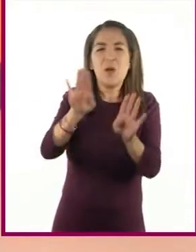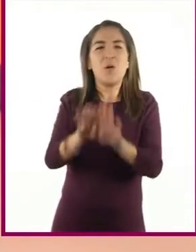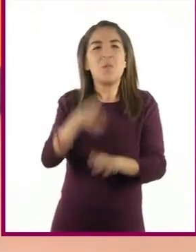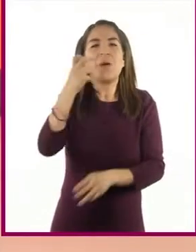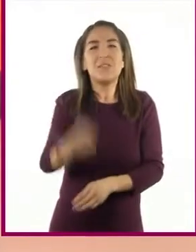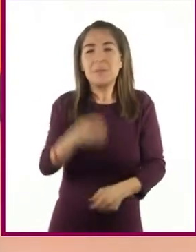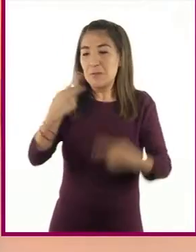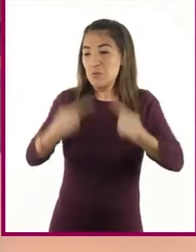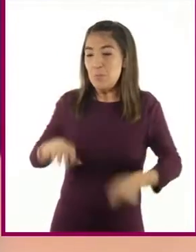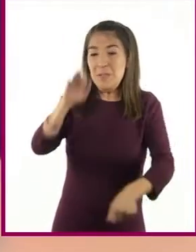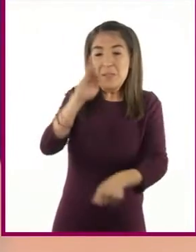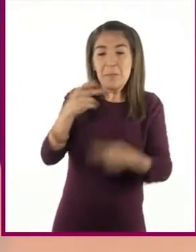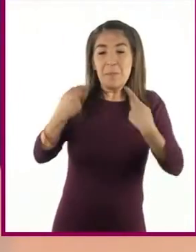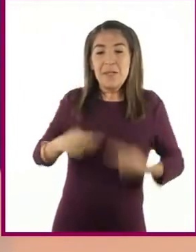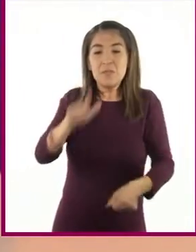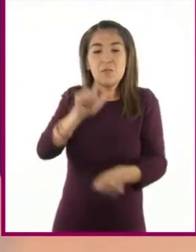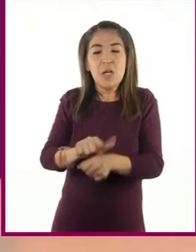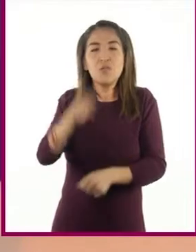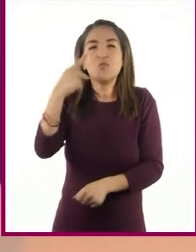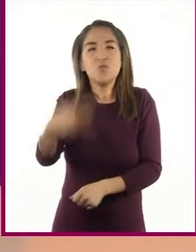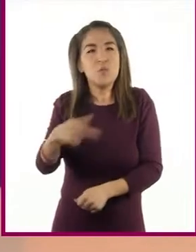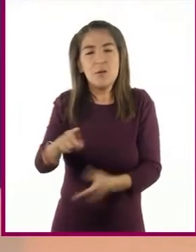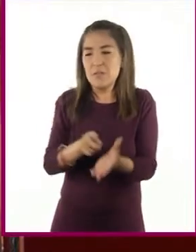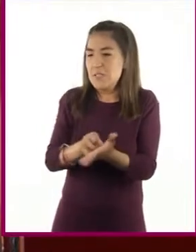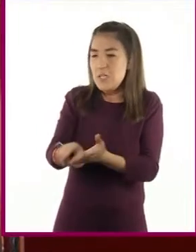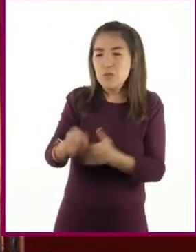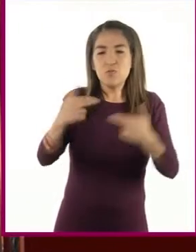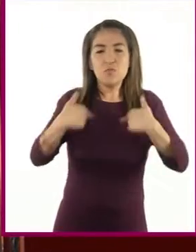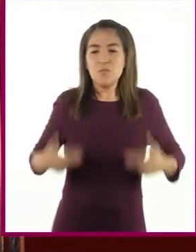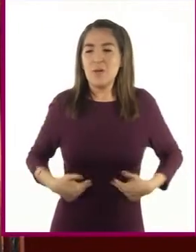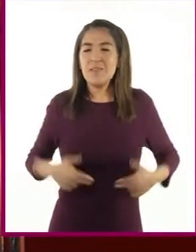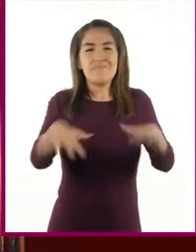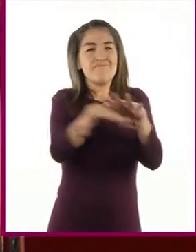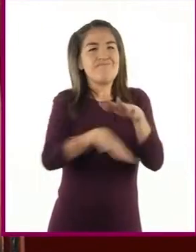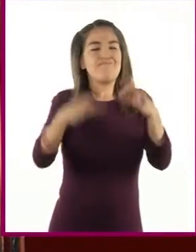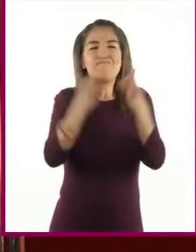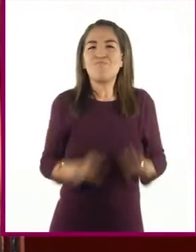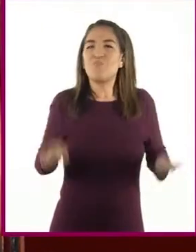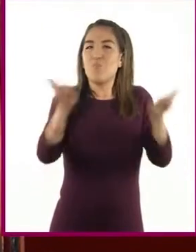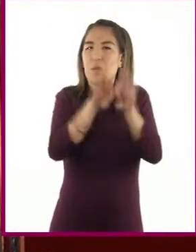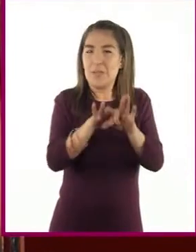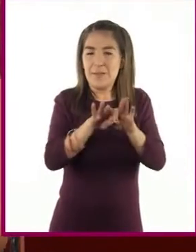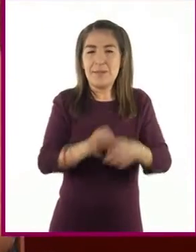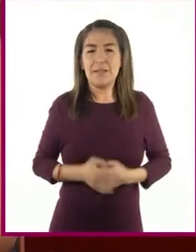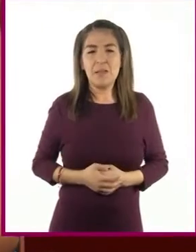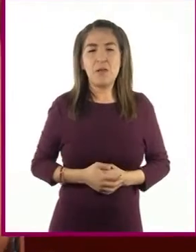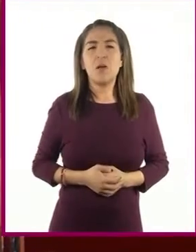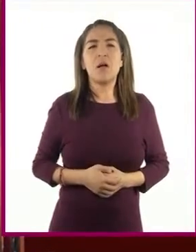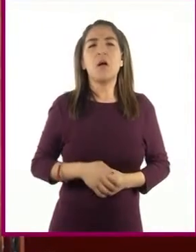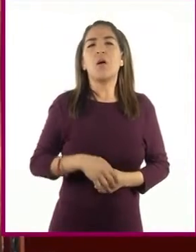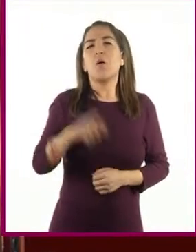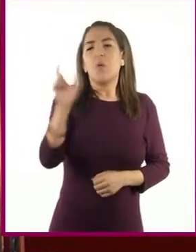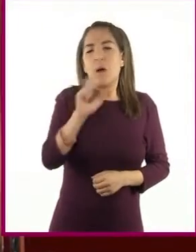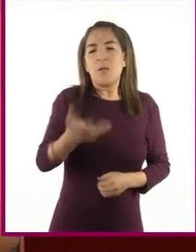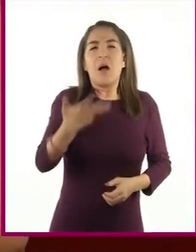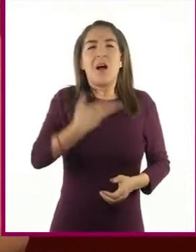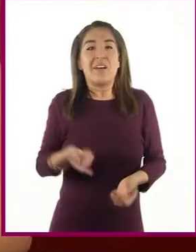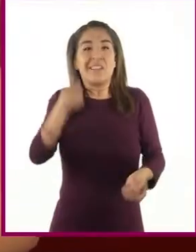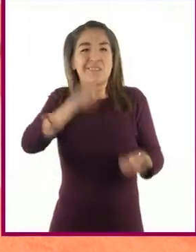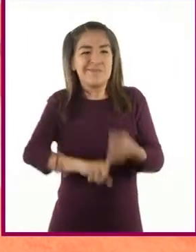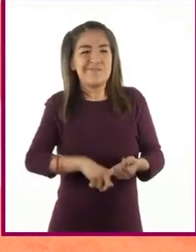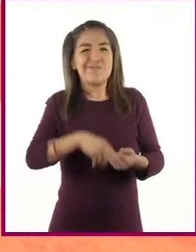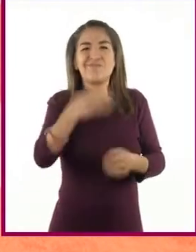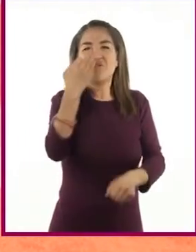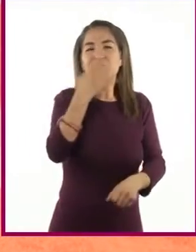son algunos de los derechos humanos básicos. ¿Cuándo se dice que hay violación de derechos